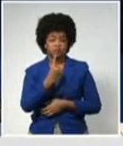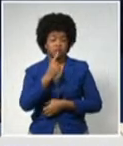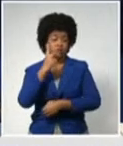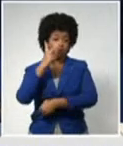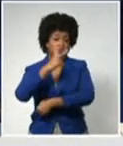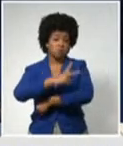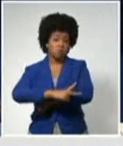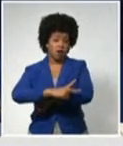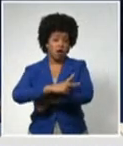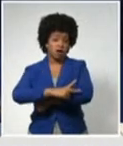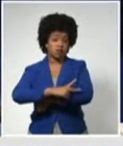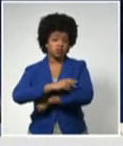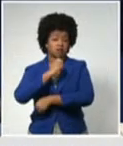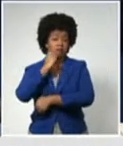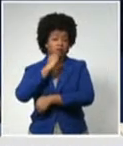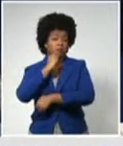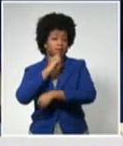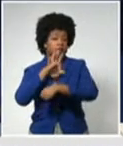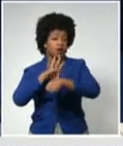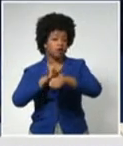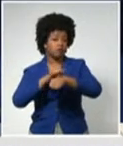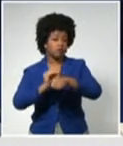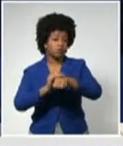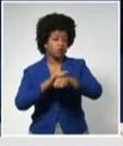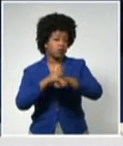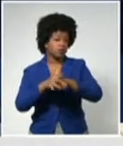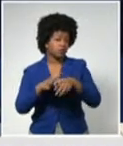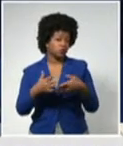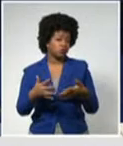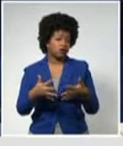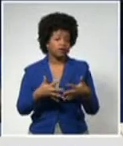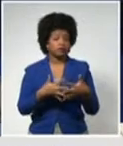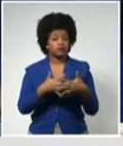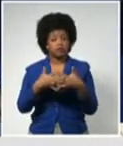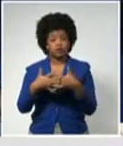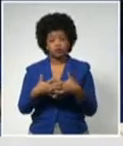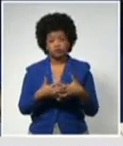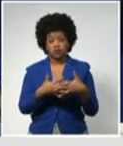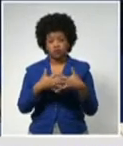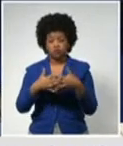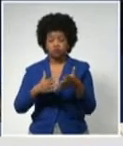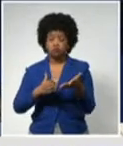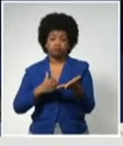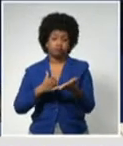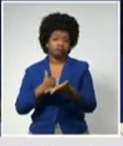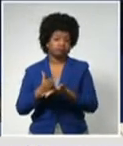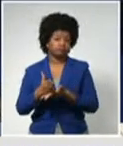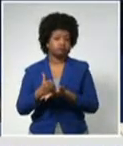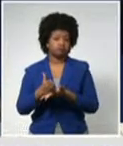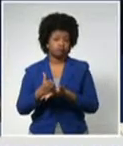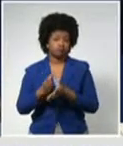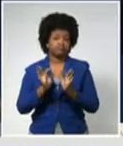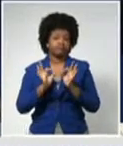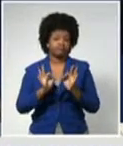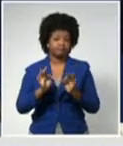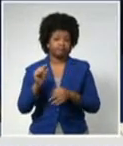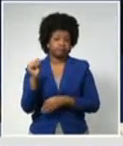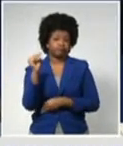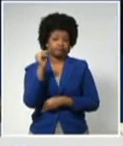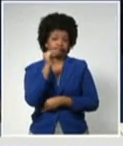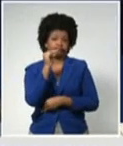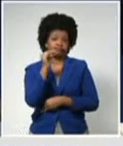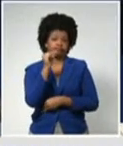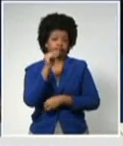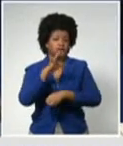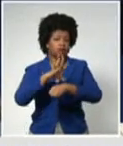mayor número de casos, pues los Estados Unidos de Norteamérica, que se mantiene en esa posición. Ya en